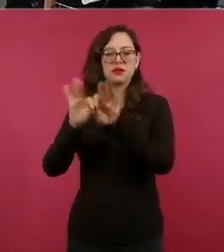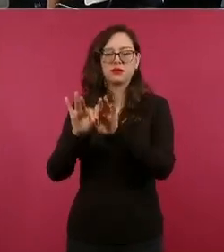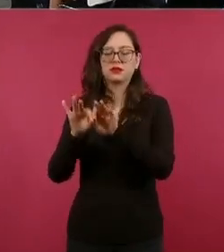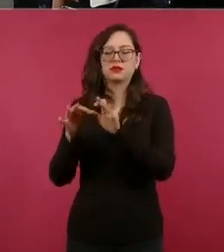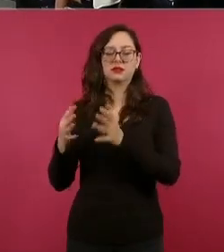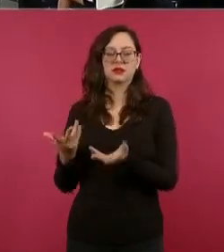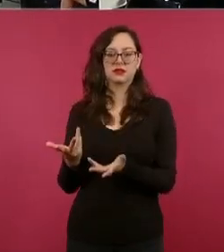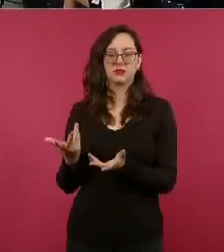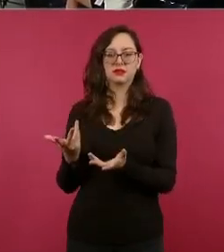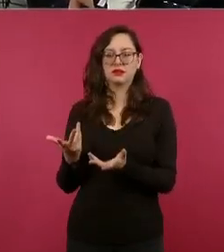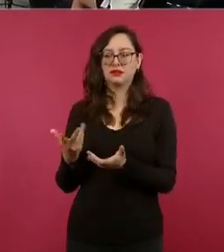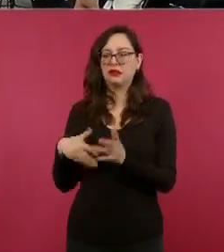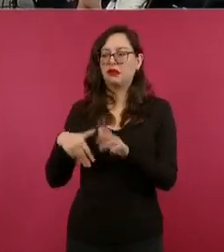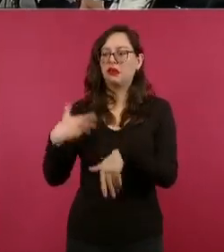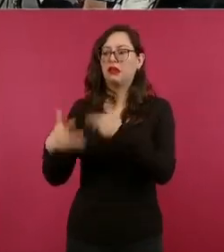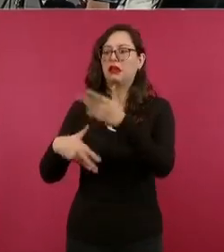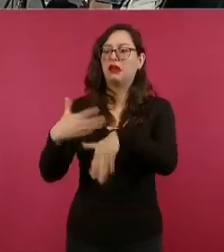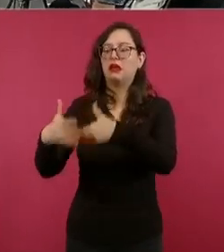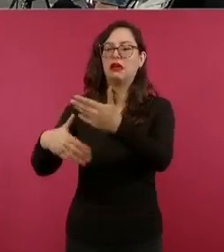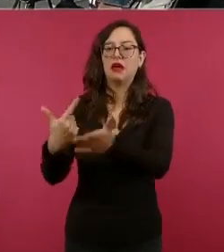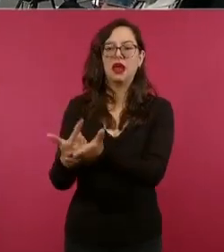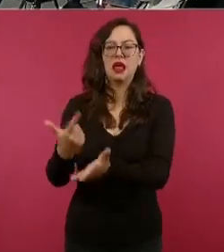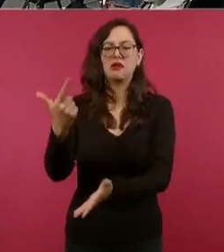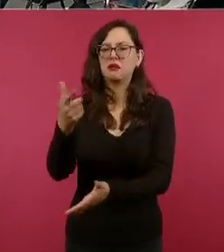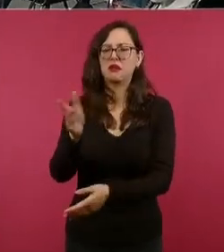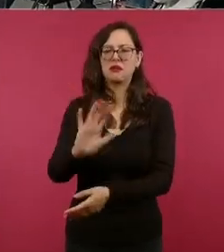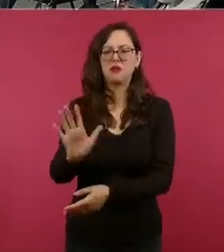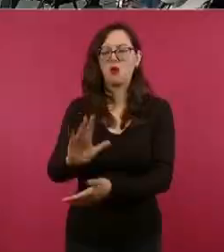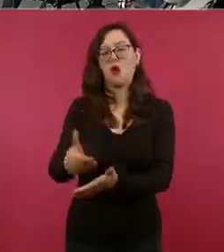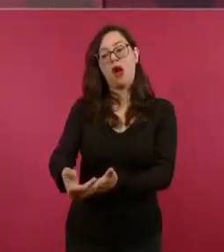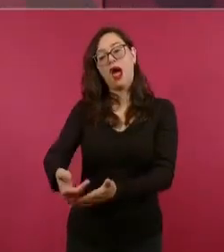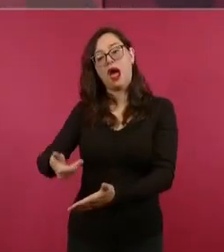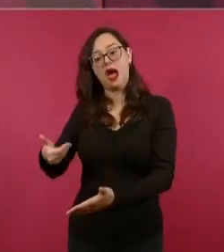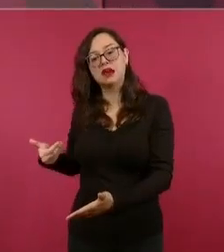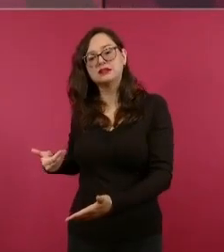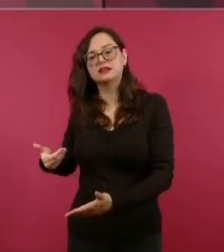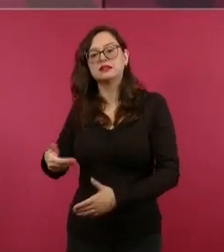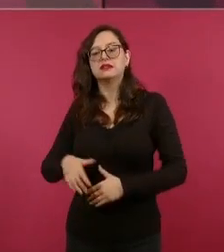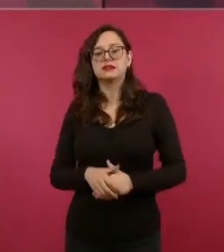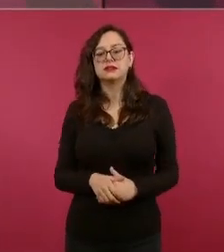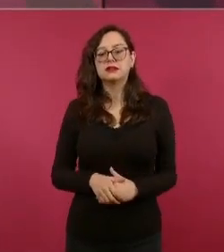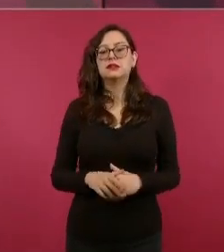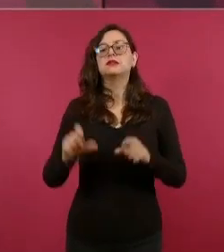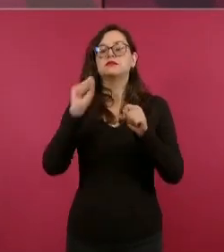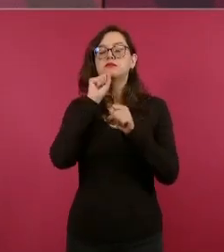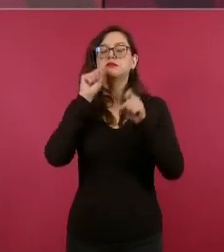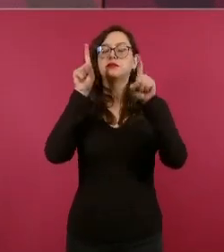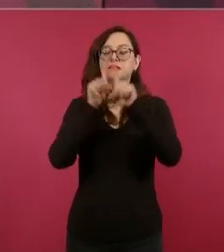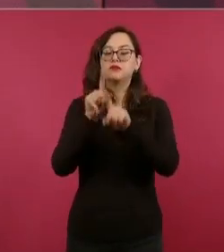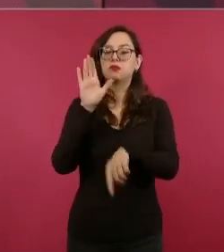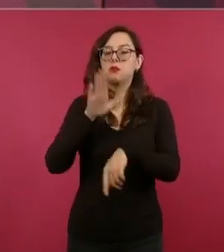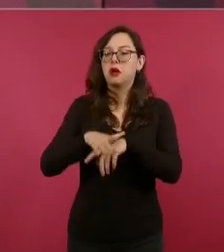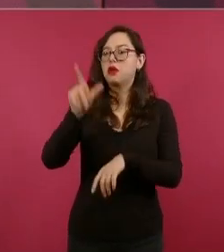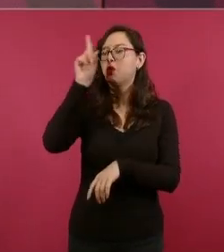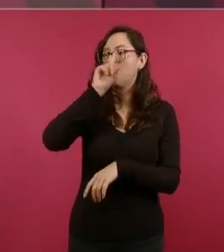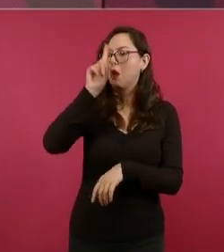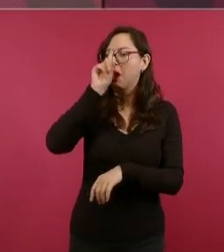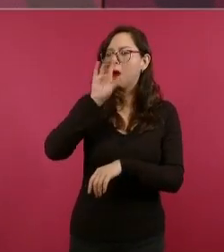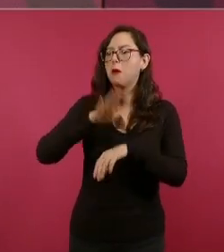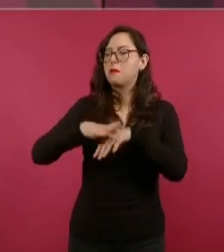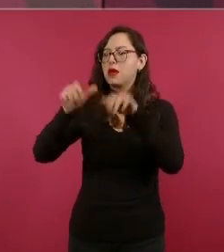Y sobre todo que se trabaje más en la orientación nutricional.